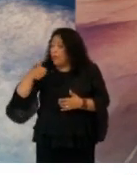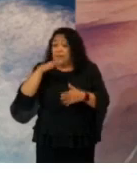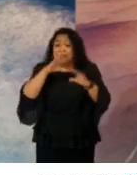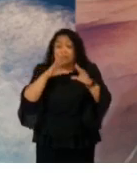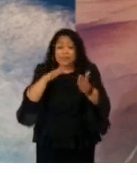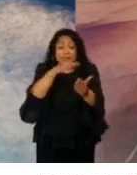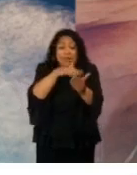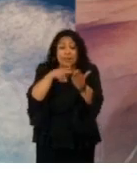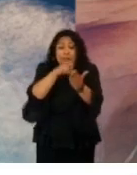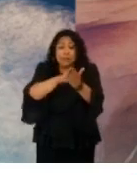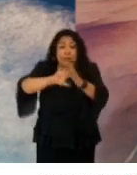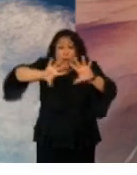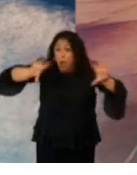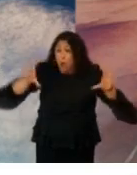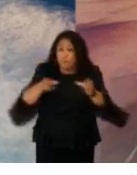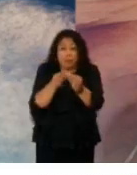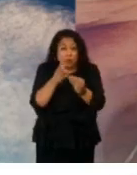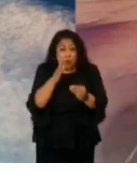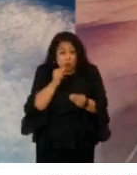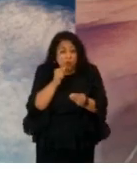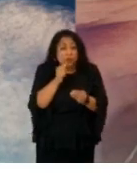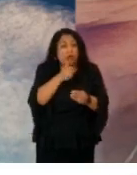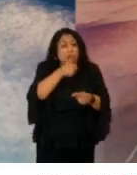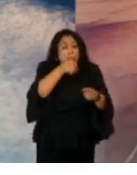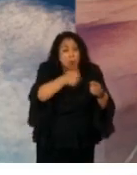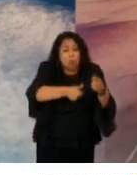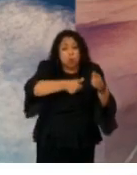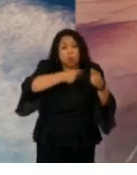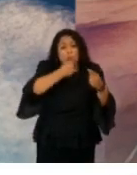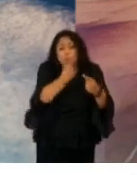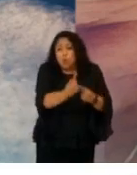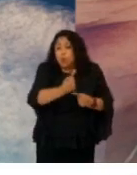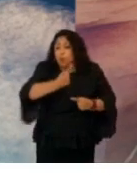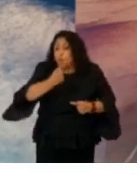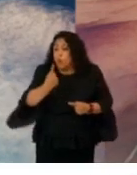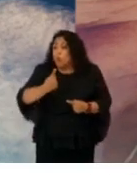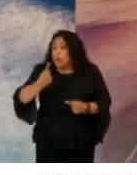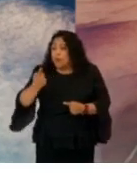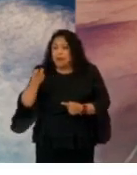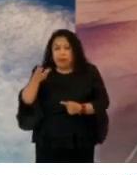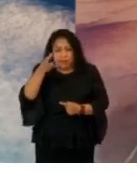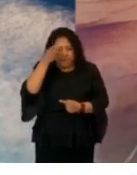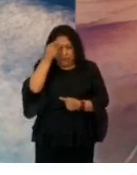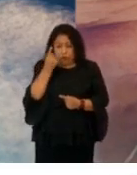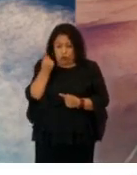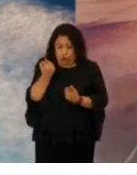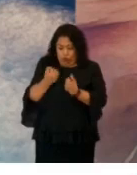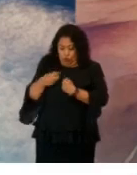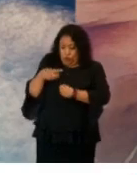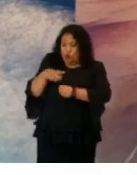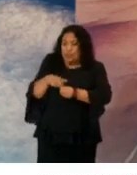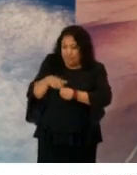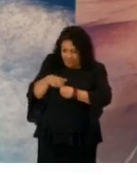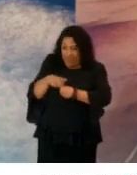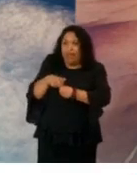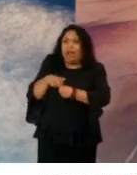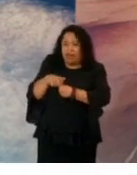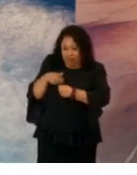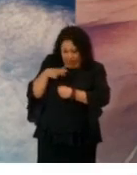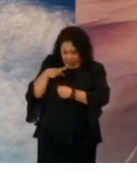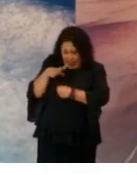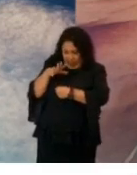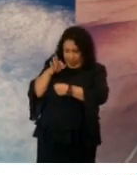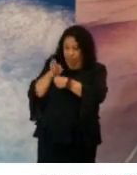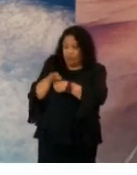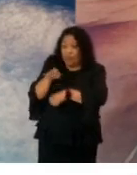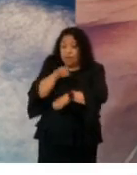escribir no se puede hacer masivamente, toca uno tras uno. Entonces hay que aprender una cosa, la sociedad da causa,